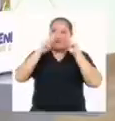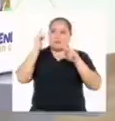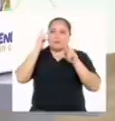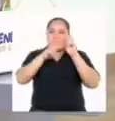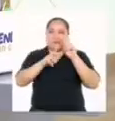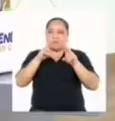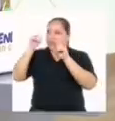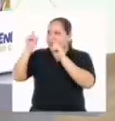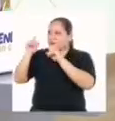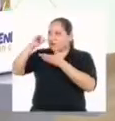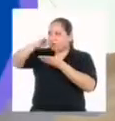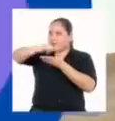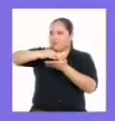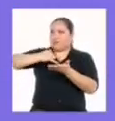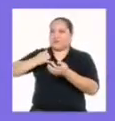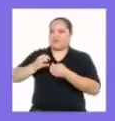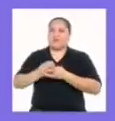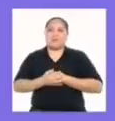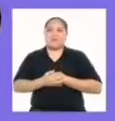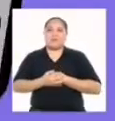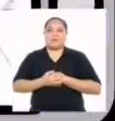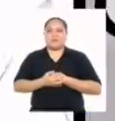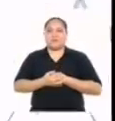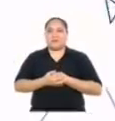revisar las preguntas que nos han llegado.